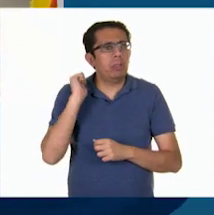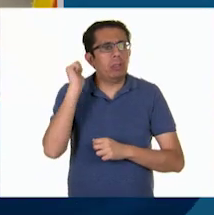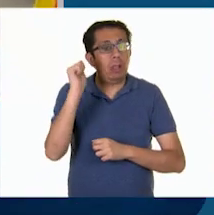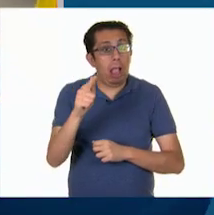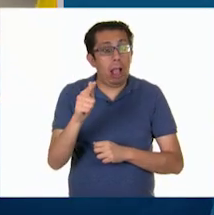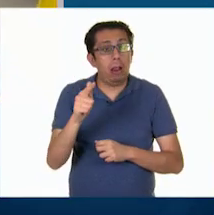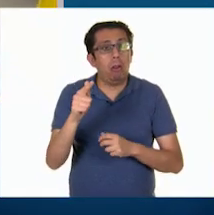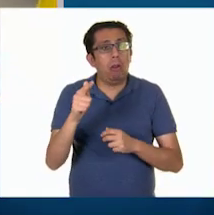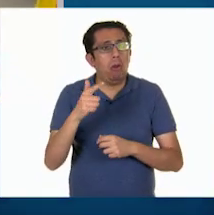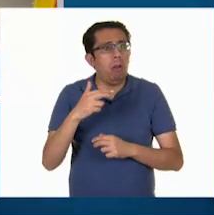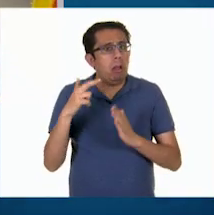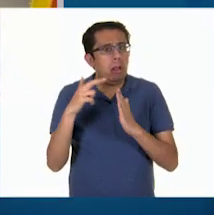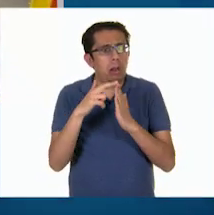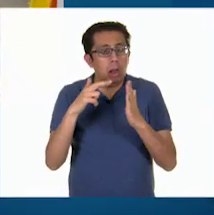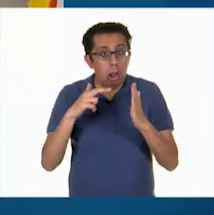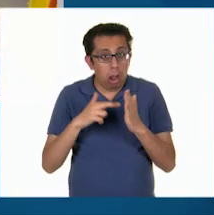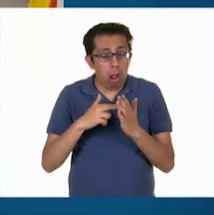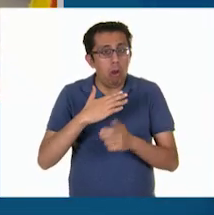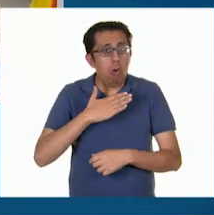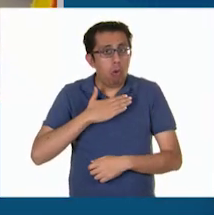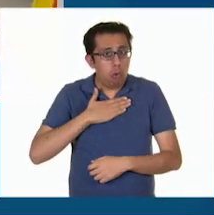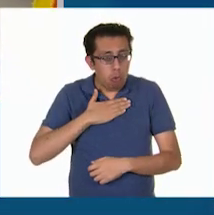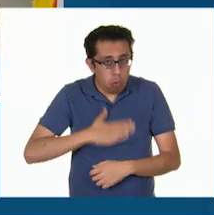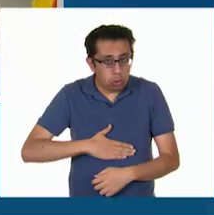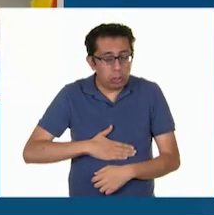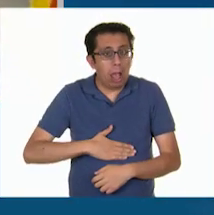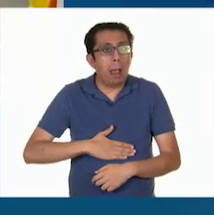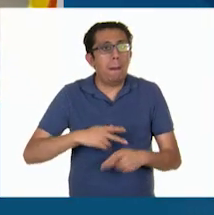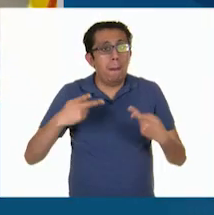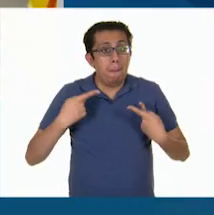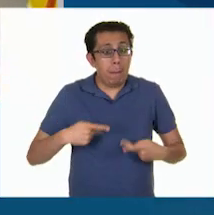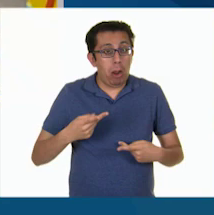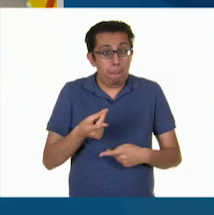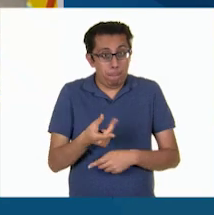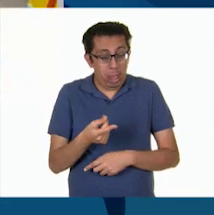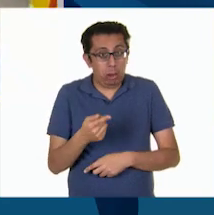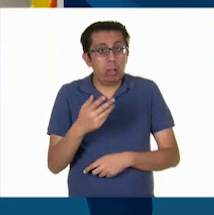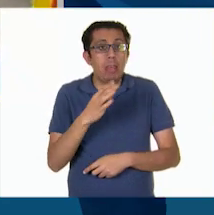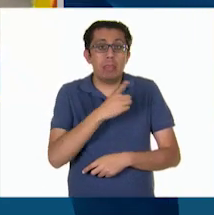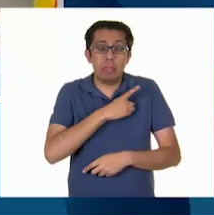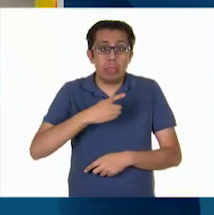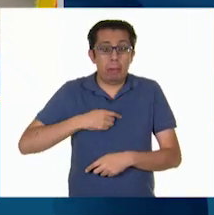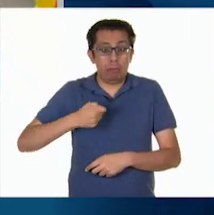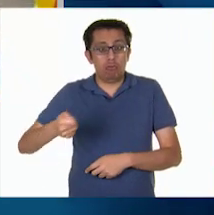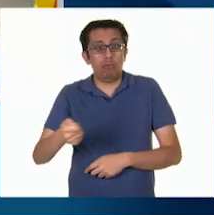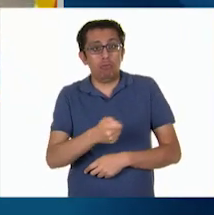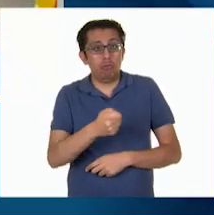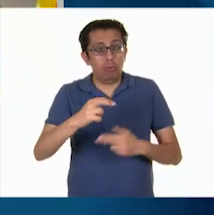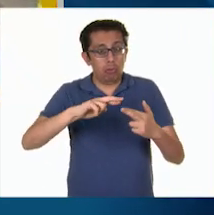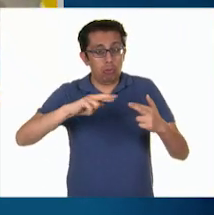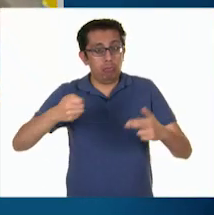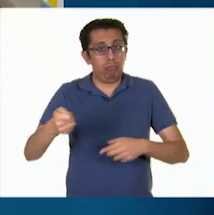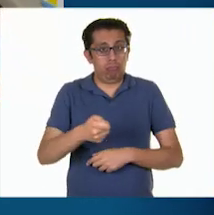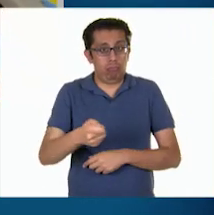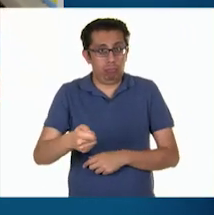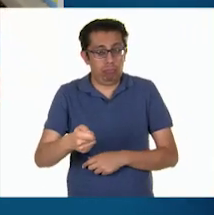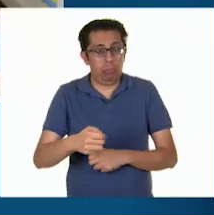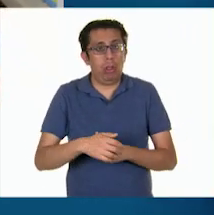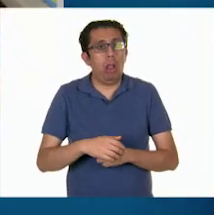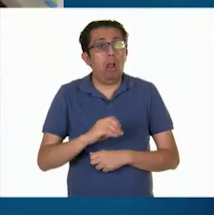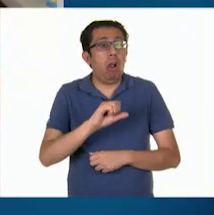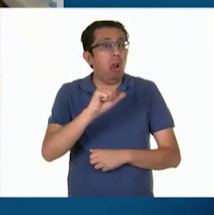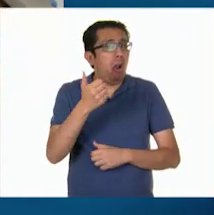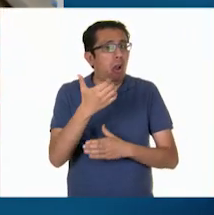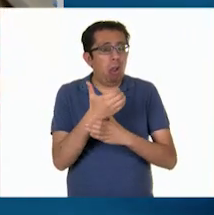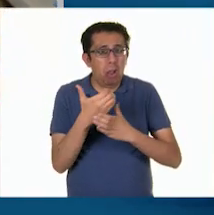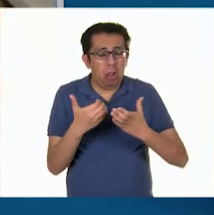tenemos perros debemos de tenerlos con correa para la seguridad de los que viven aquí. Y una regla injusta que está desde que